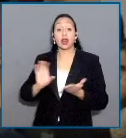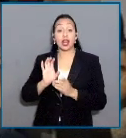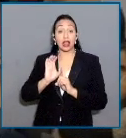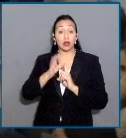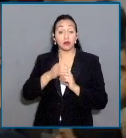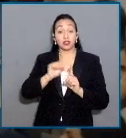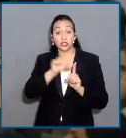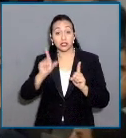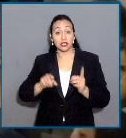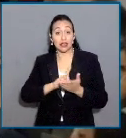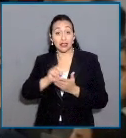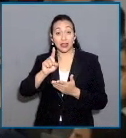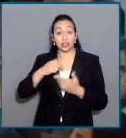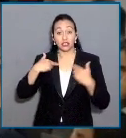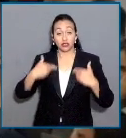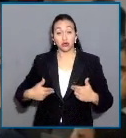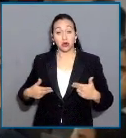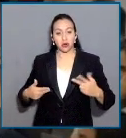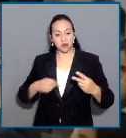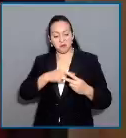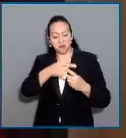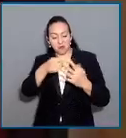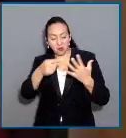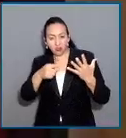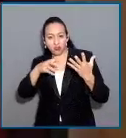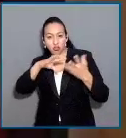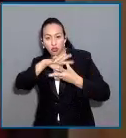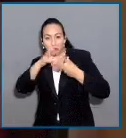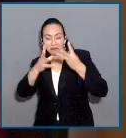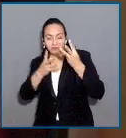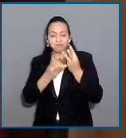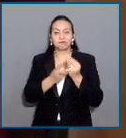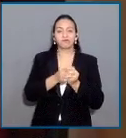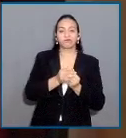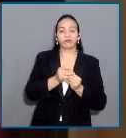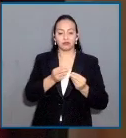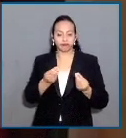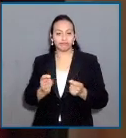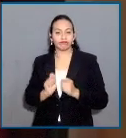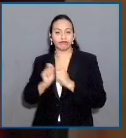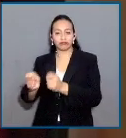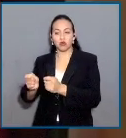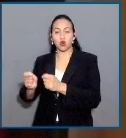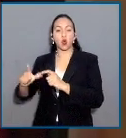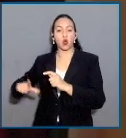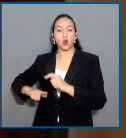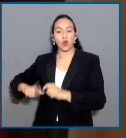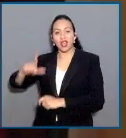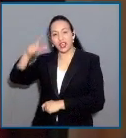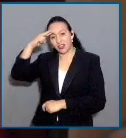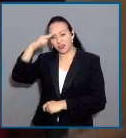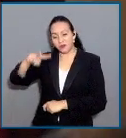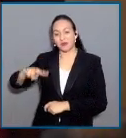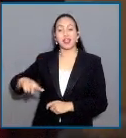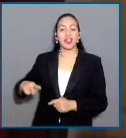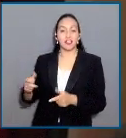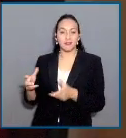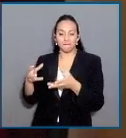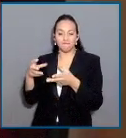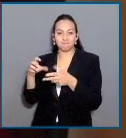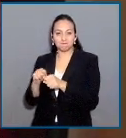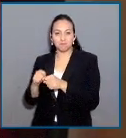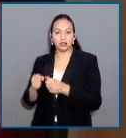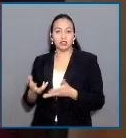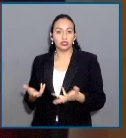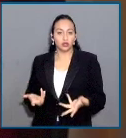también signos de la erosión que vive en nuestro país. La preocupación con la que yo me quedo es, pues,